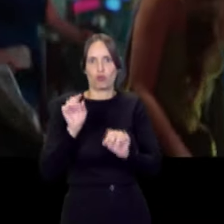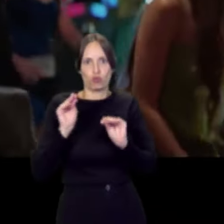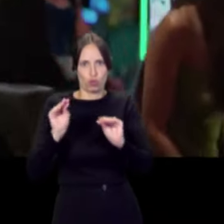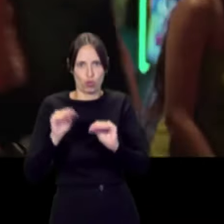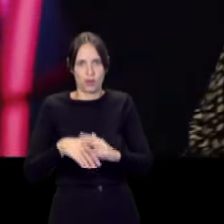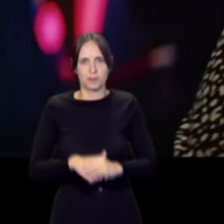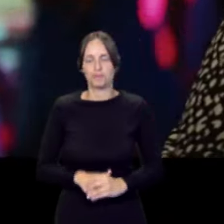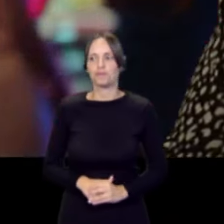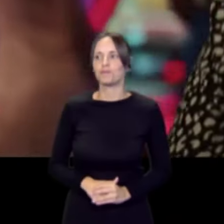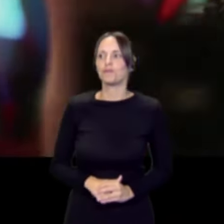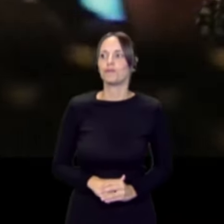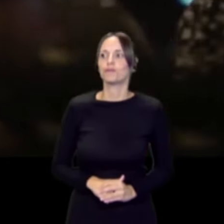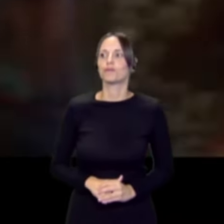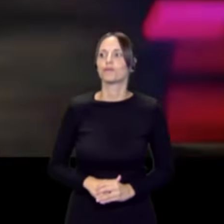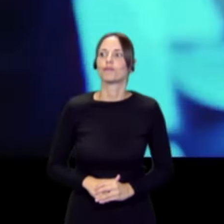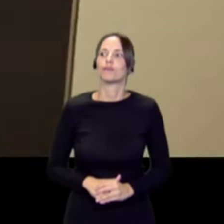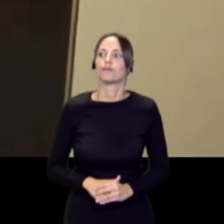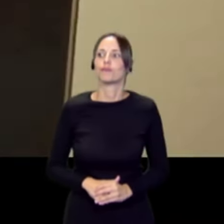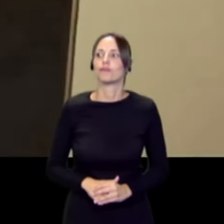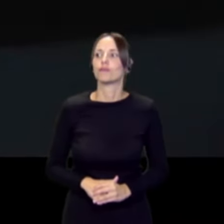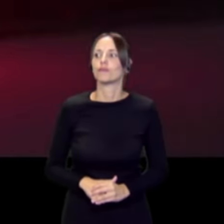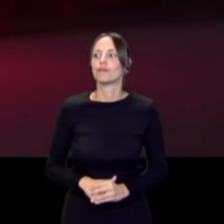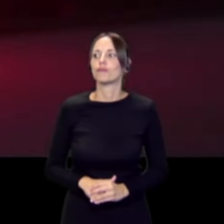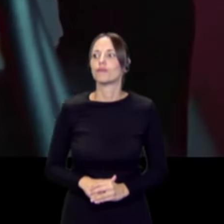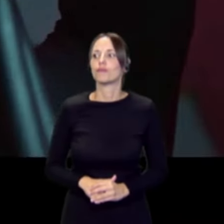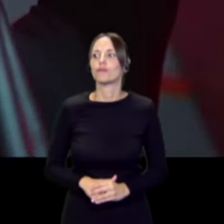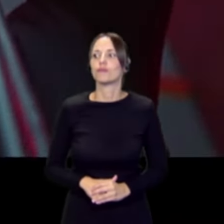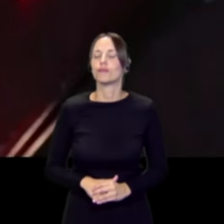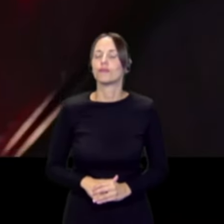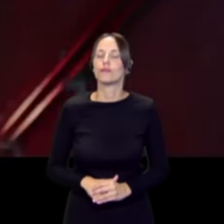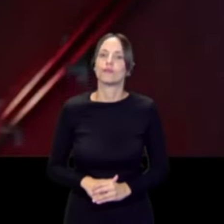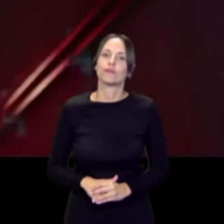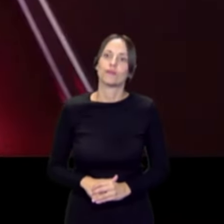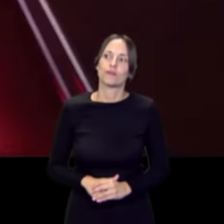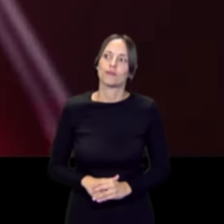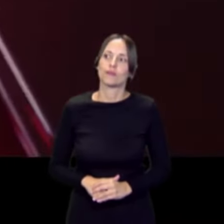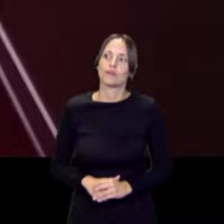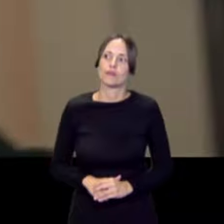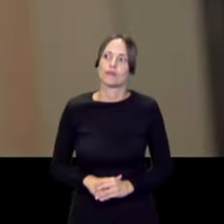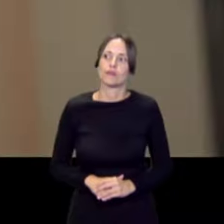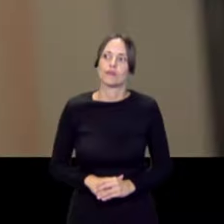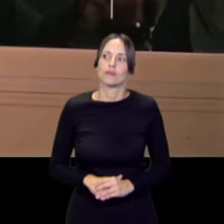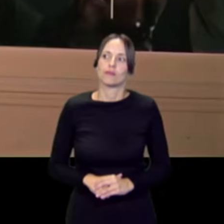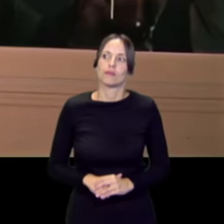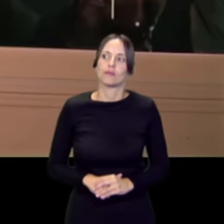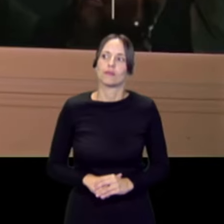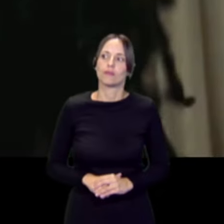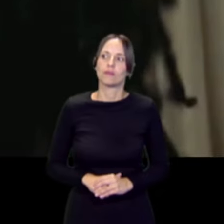I'm on my way. Watch your back. The whole league is after this thing.